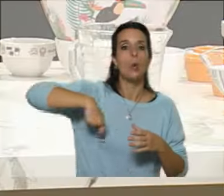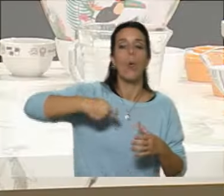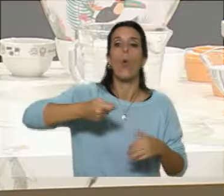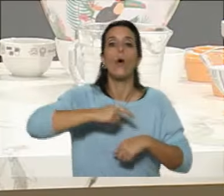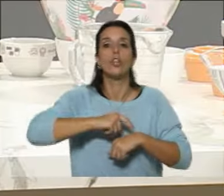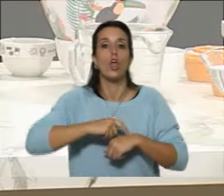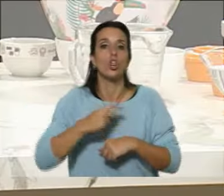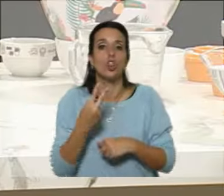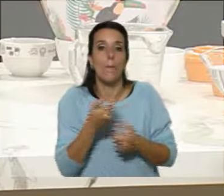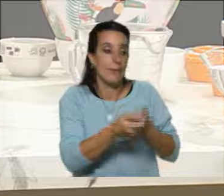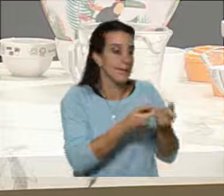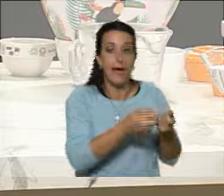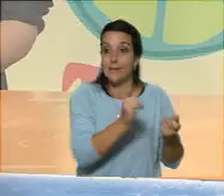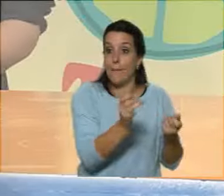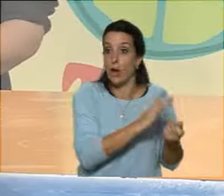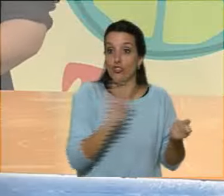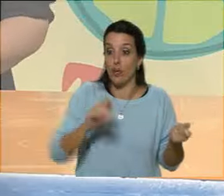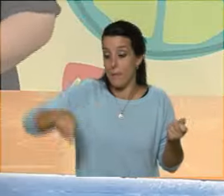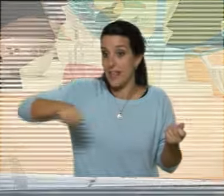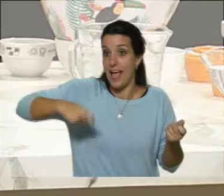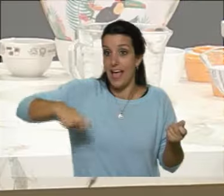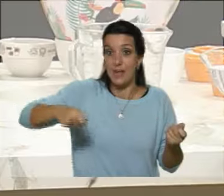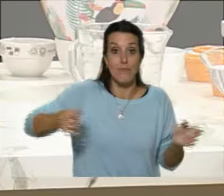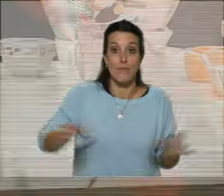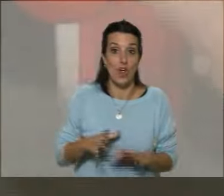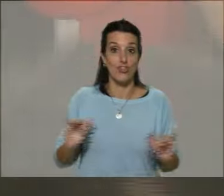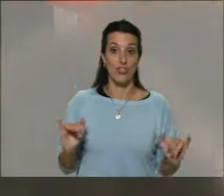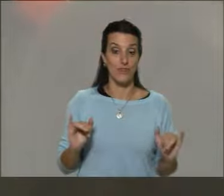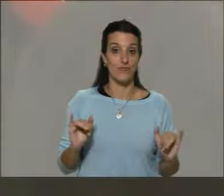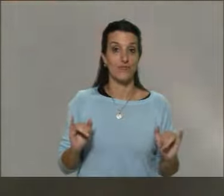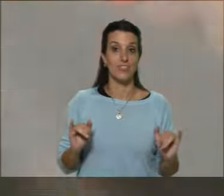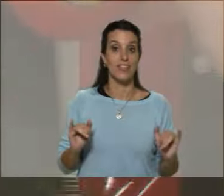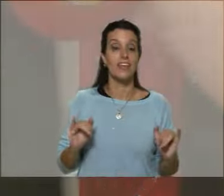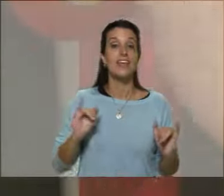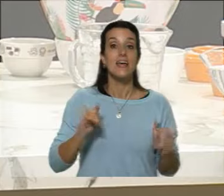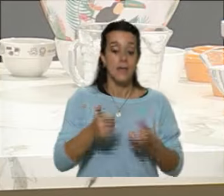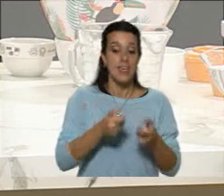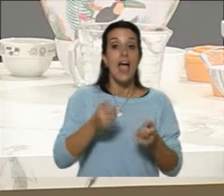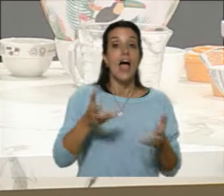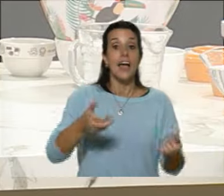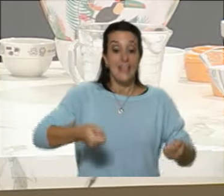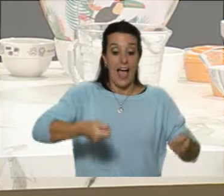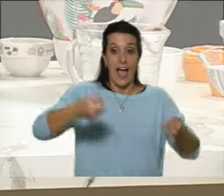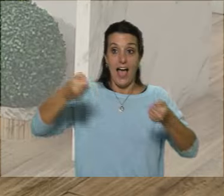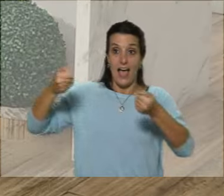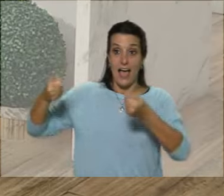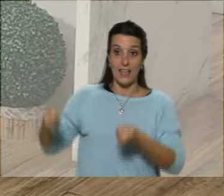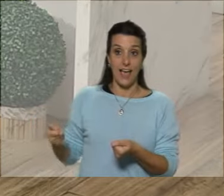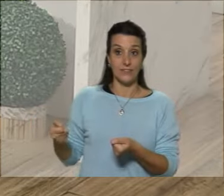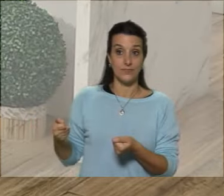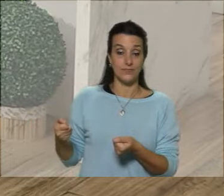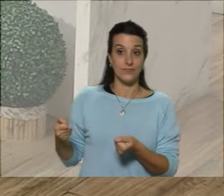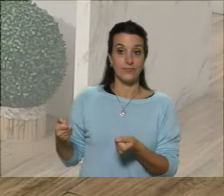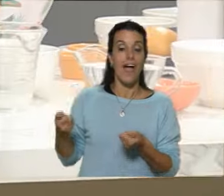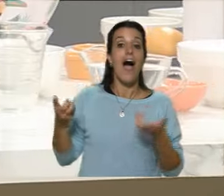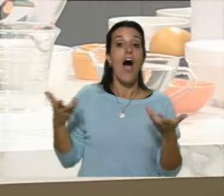Dos mensajes. Con dos mensajes. Ahí está, dos mensajitos y tenemos la crema pastelera pronta. La mezclas así, la sacás del fuego.